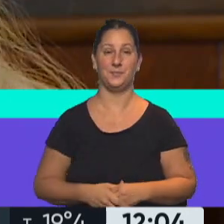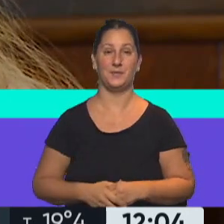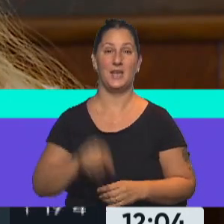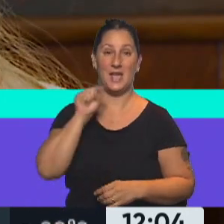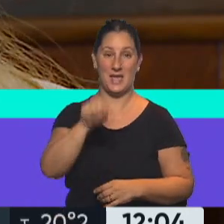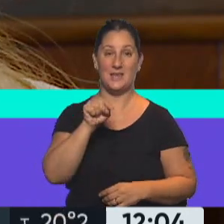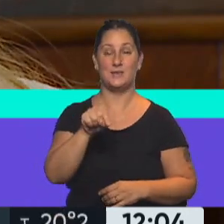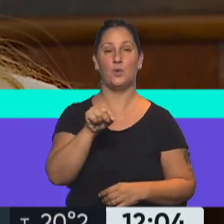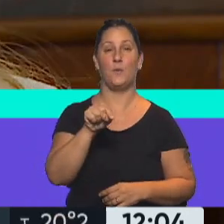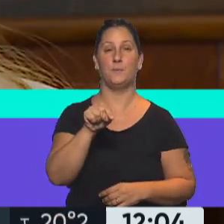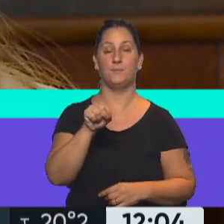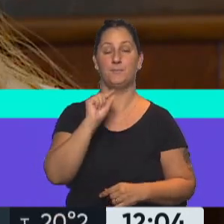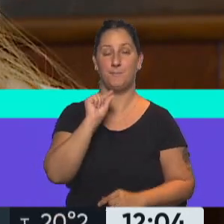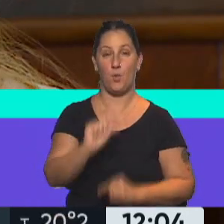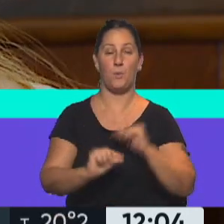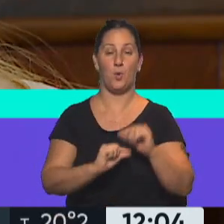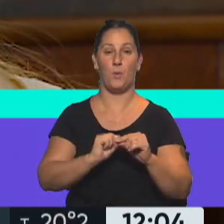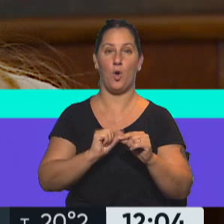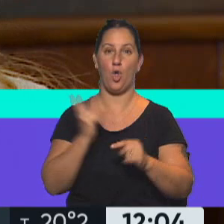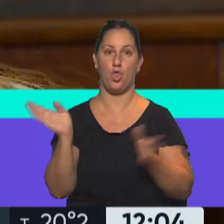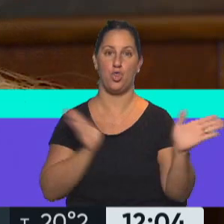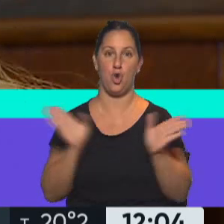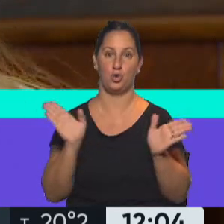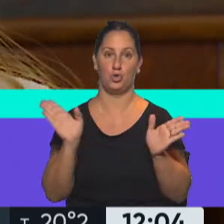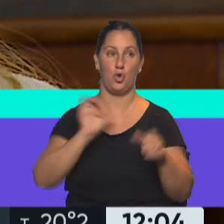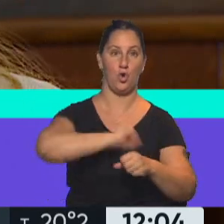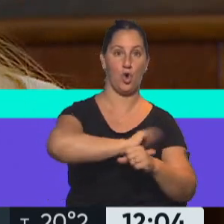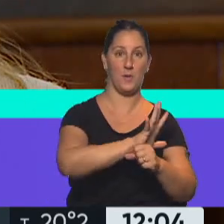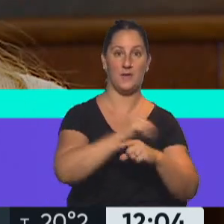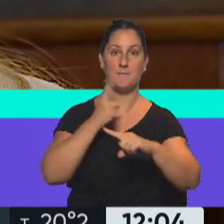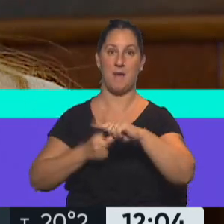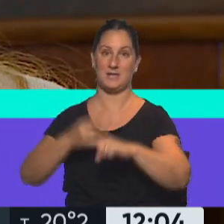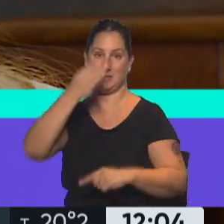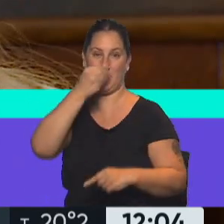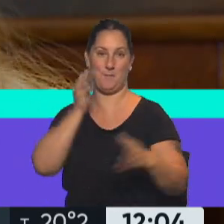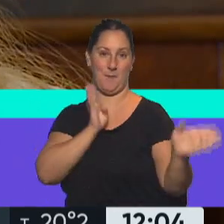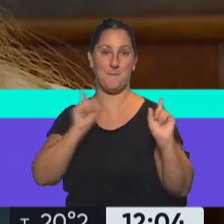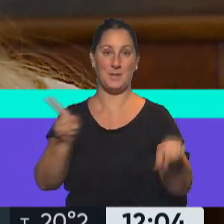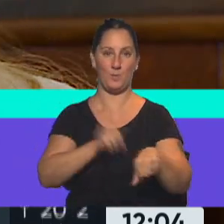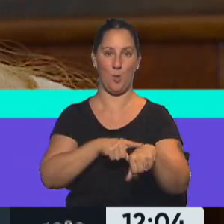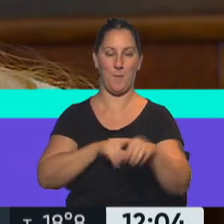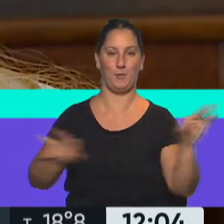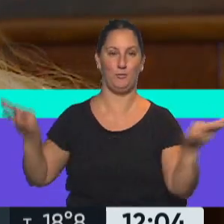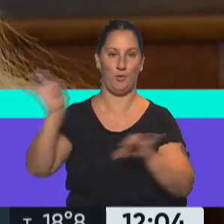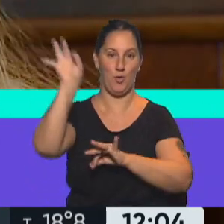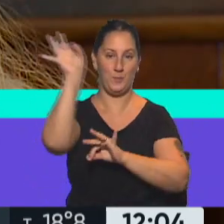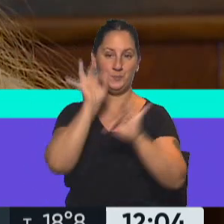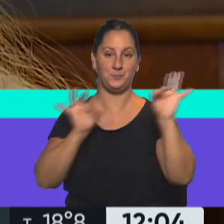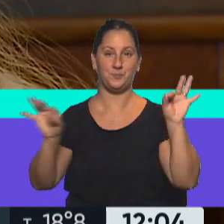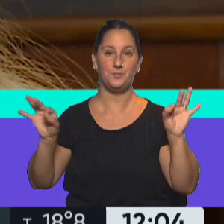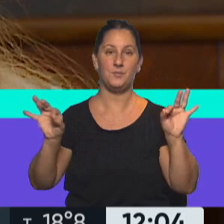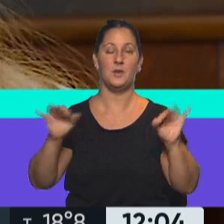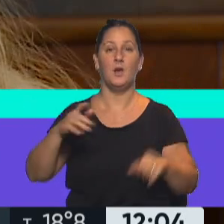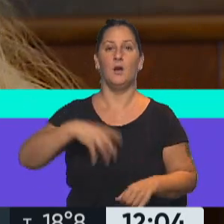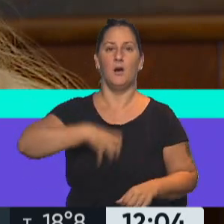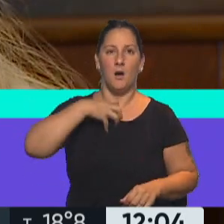está generando que tengamos por ahí una cocirculación, ¿no?, de COVID y de gripe. Y esto pensar de que no todo cuadro